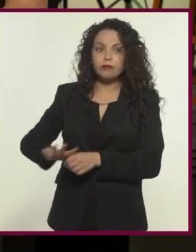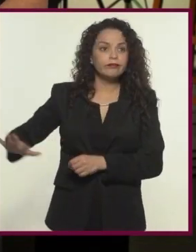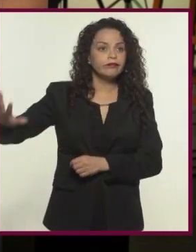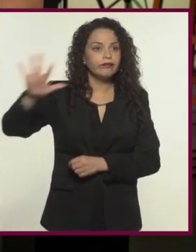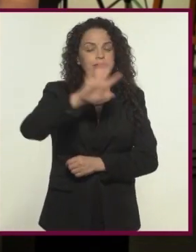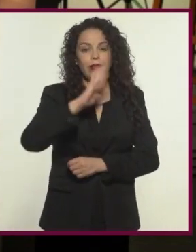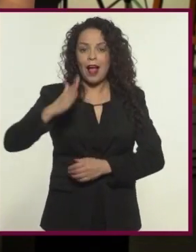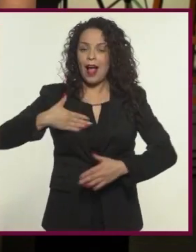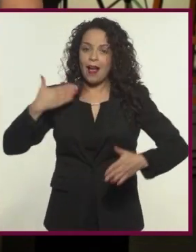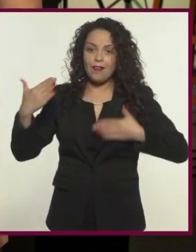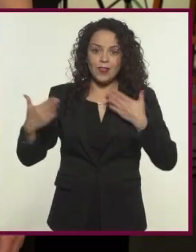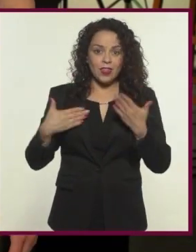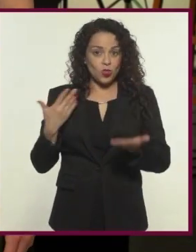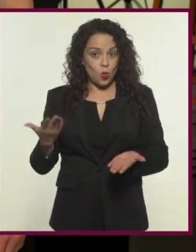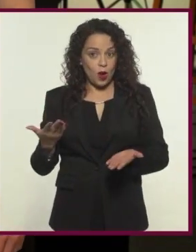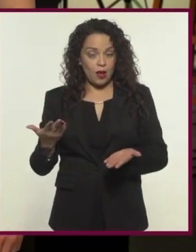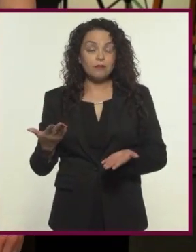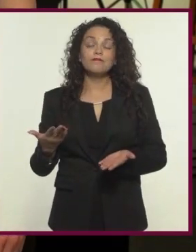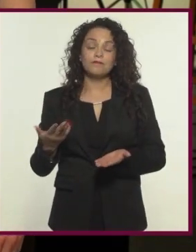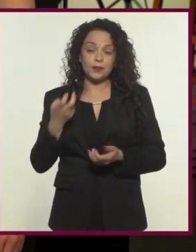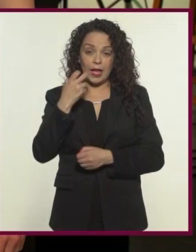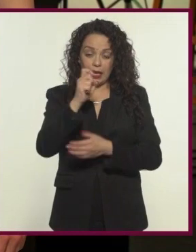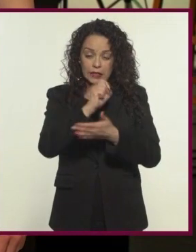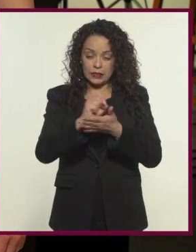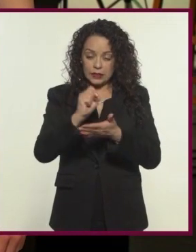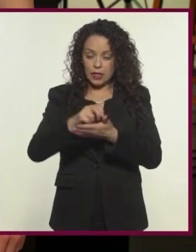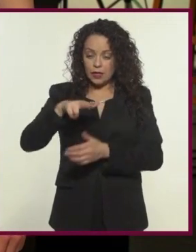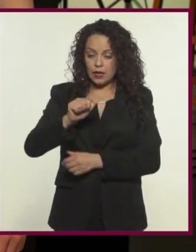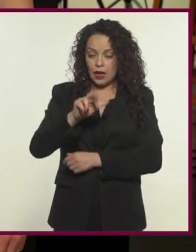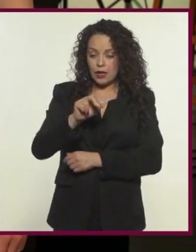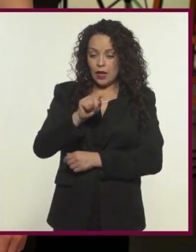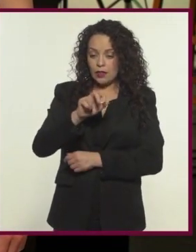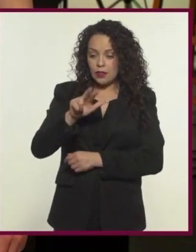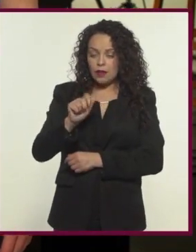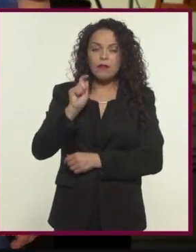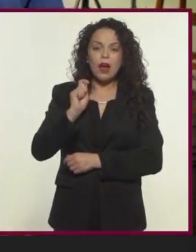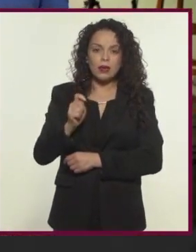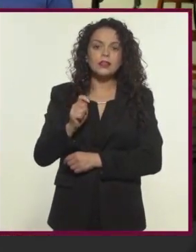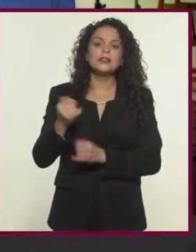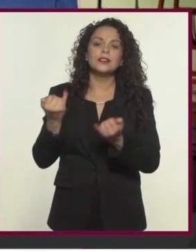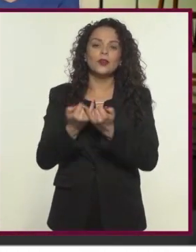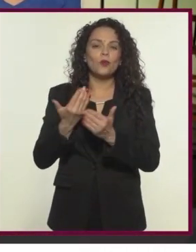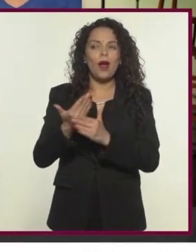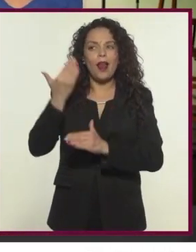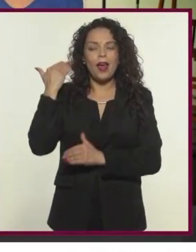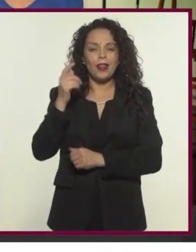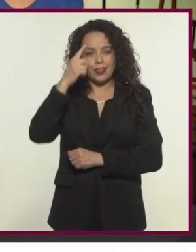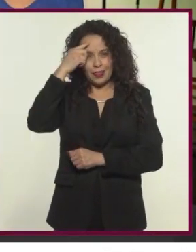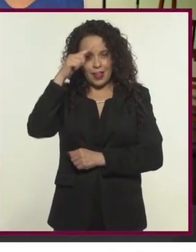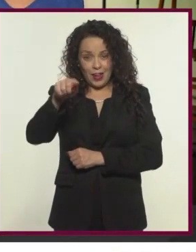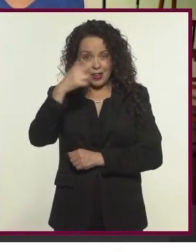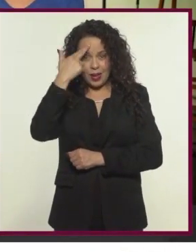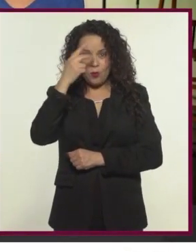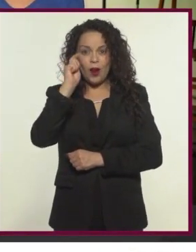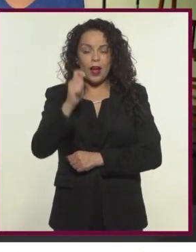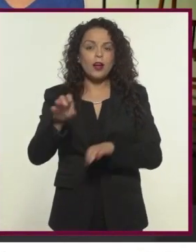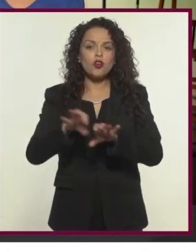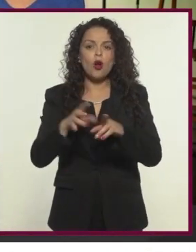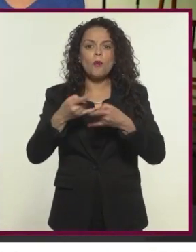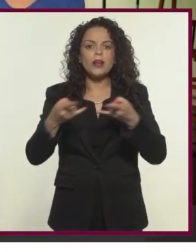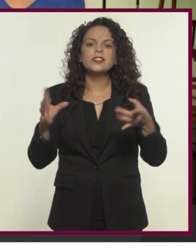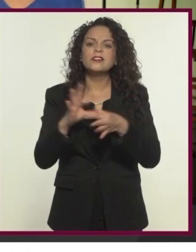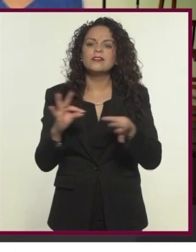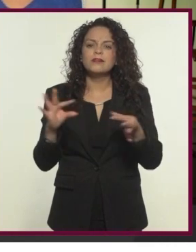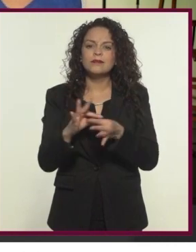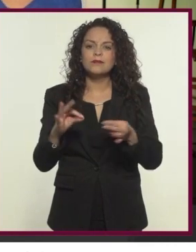se desarrolla la aventura. La narrativa clásica es como se las describimos en el programa de Cómo contar historias, que pueden encontrar en nuestras